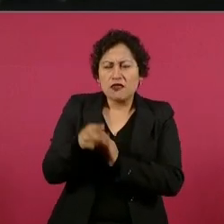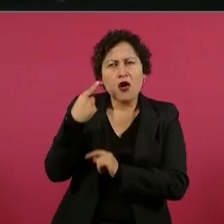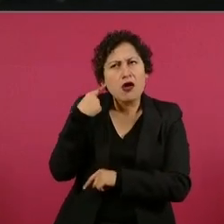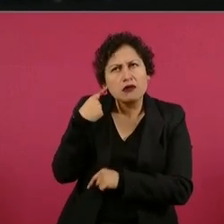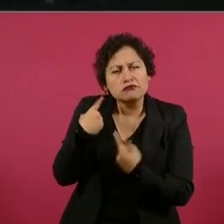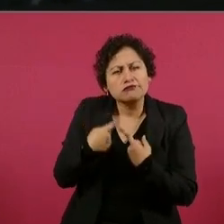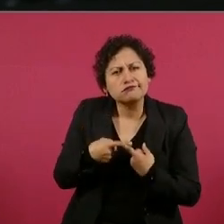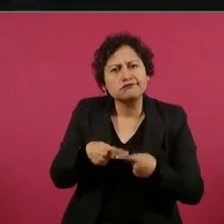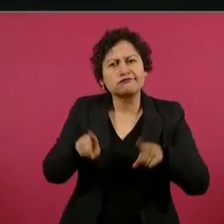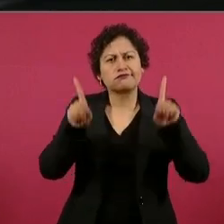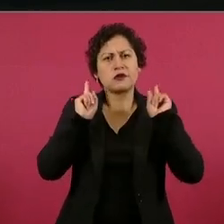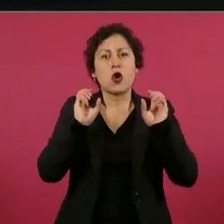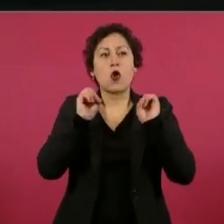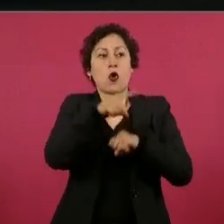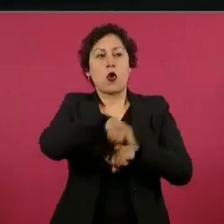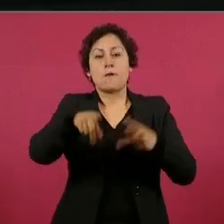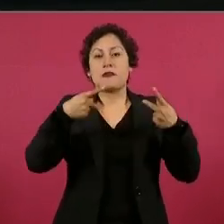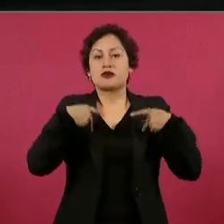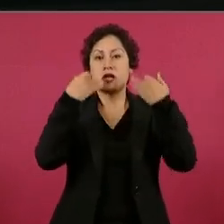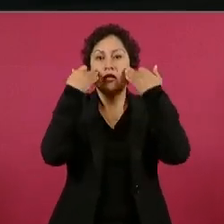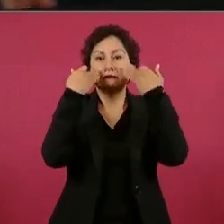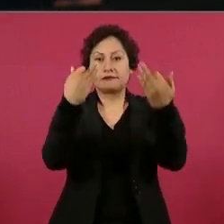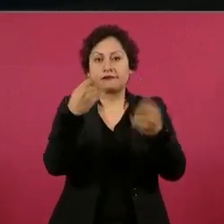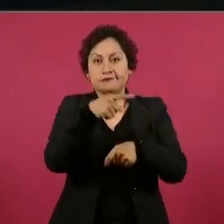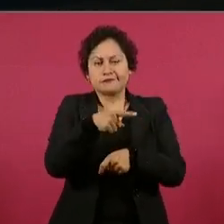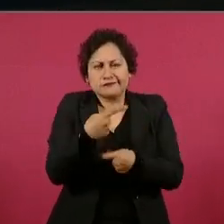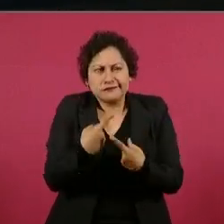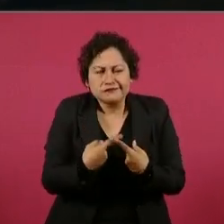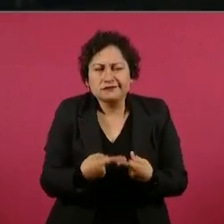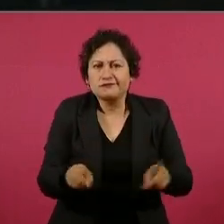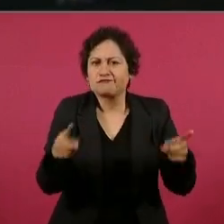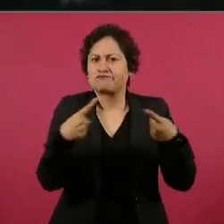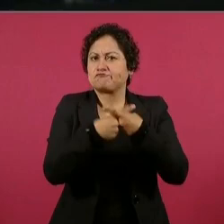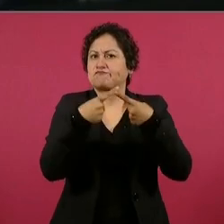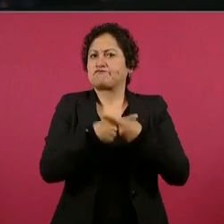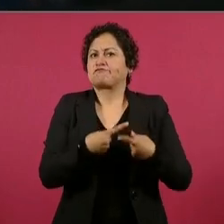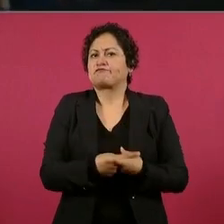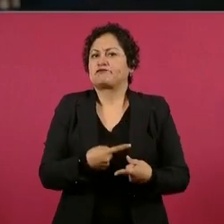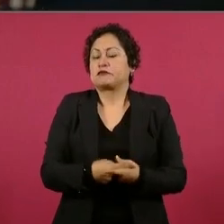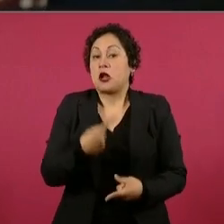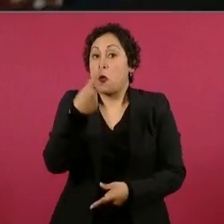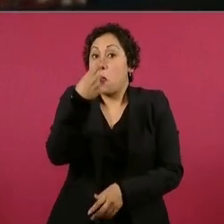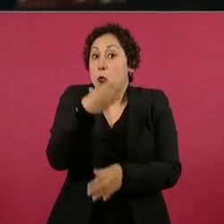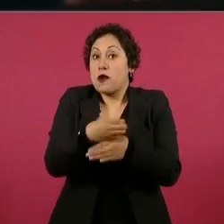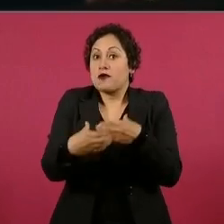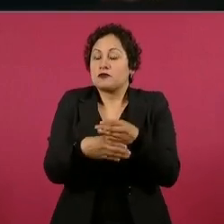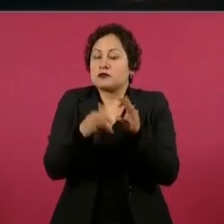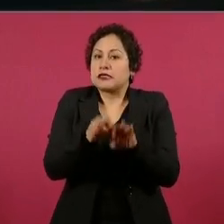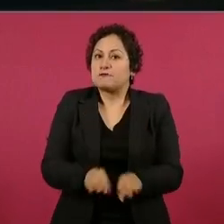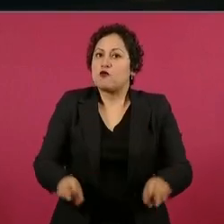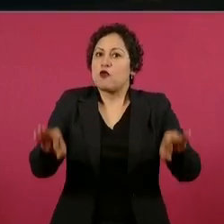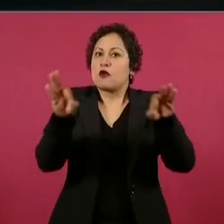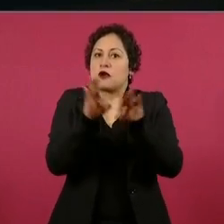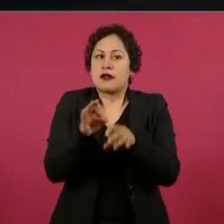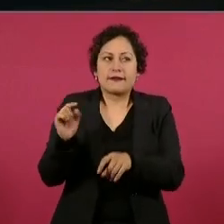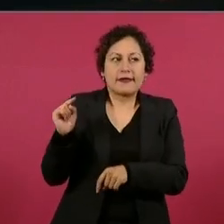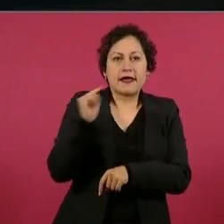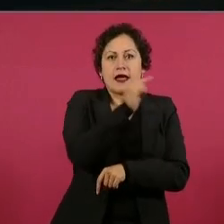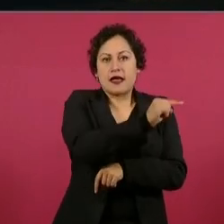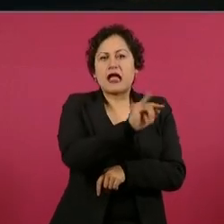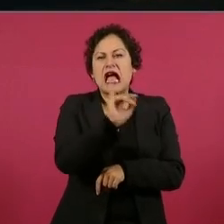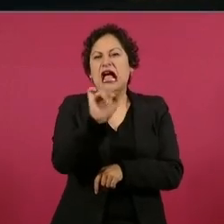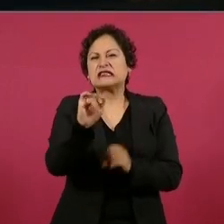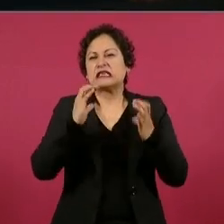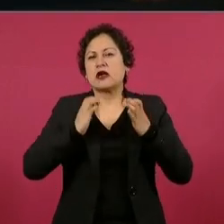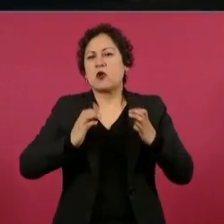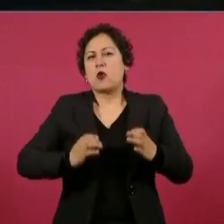que estuvieron presentes en la gasolinera, y un detalle importante, que pues se autorizó la cremación de los restos